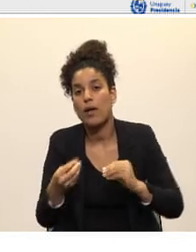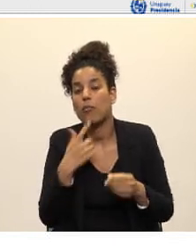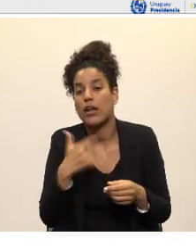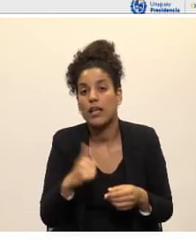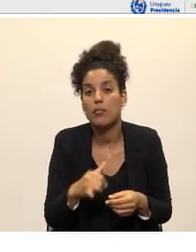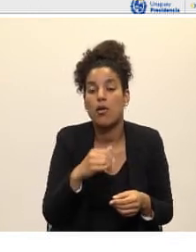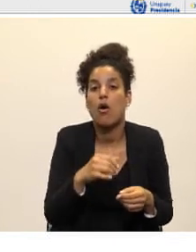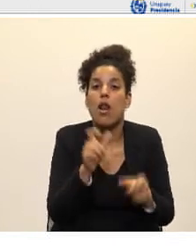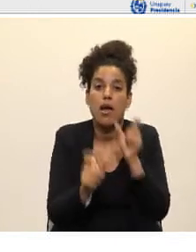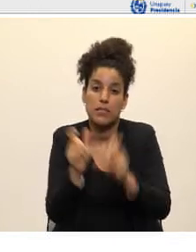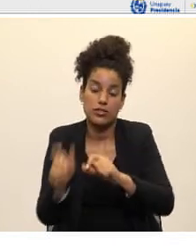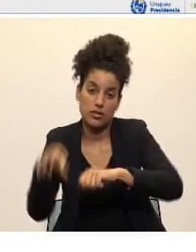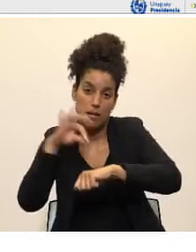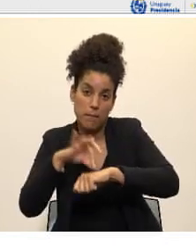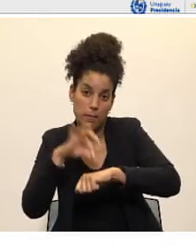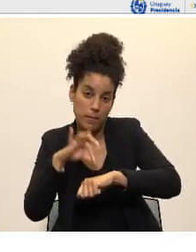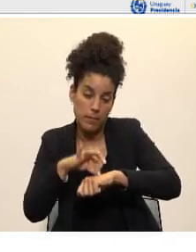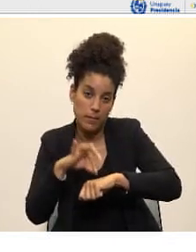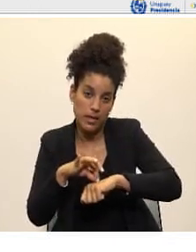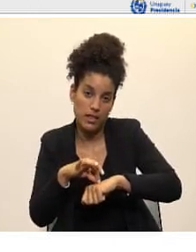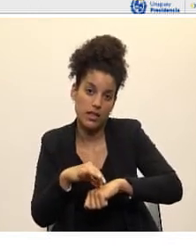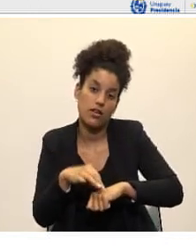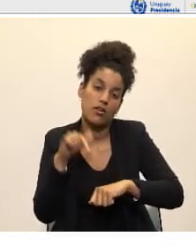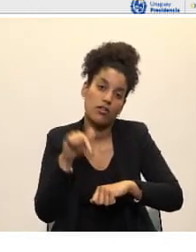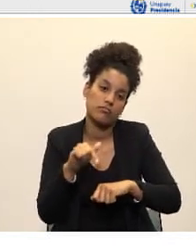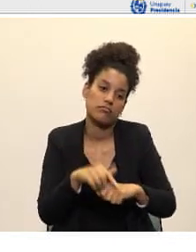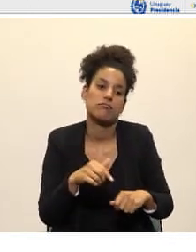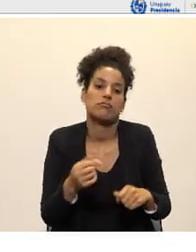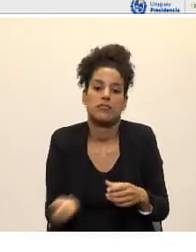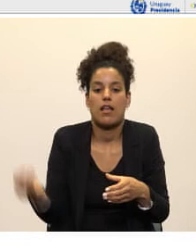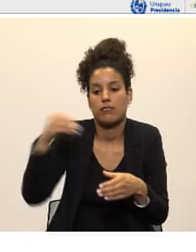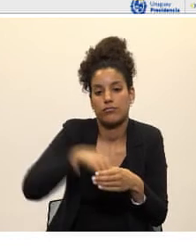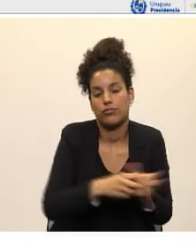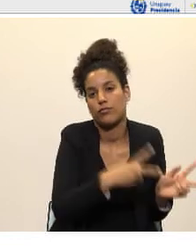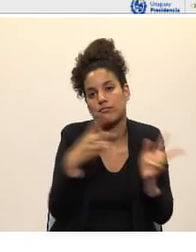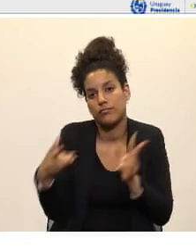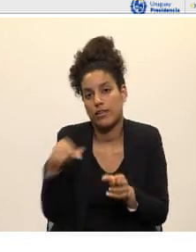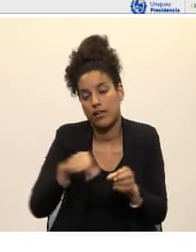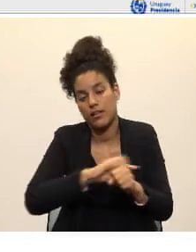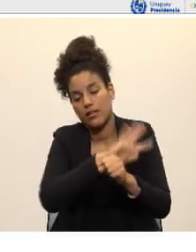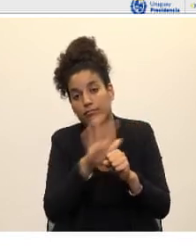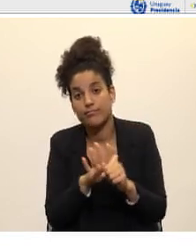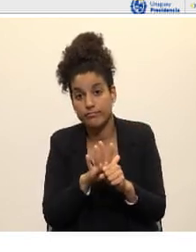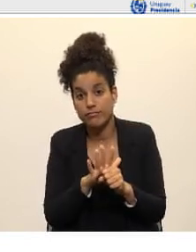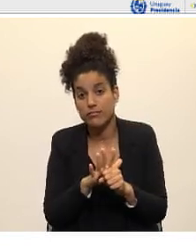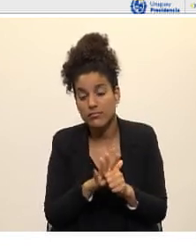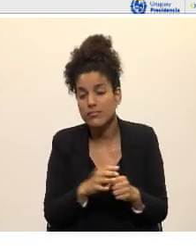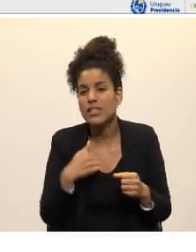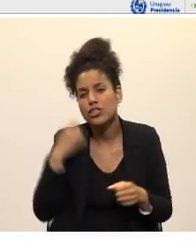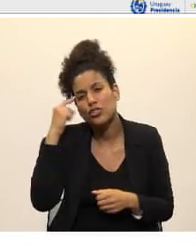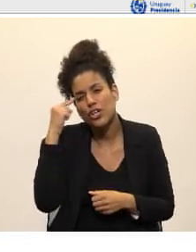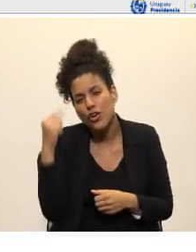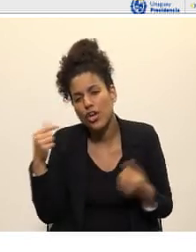hoy forman parte de esas fases, de esas etapas vinculadas con la pandemia. Yo creo que tenemos que trabajar